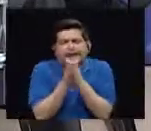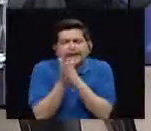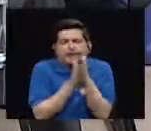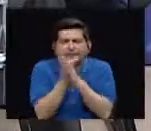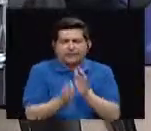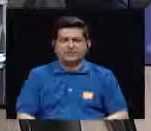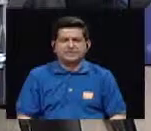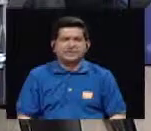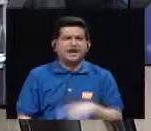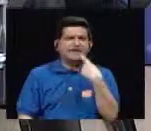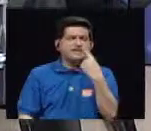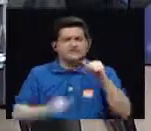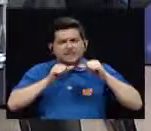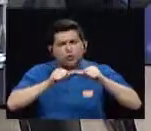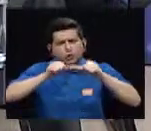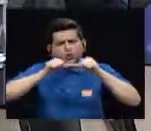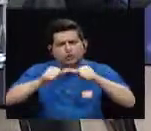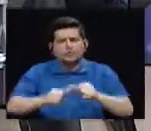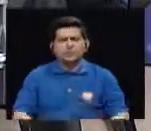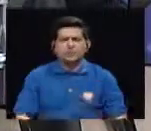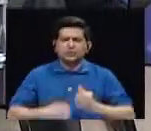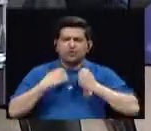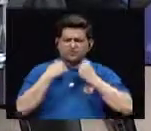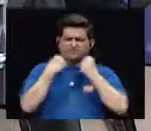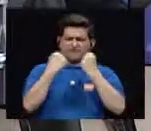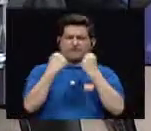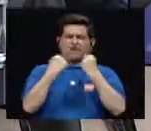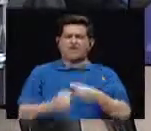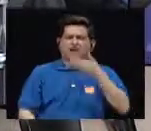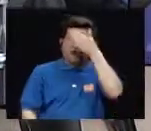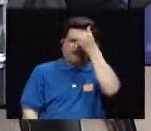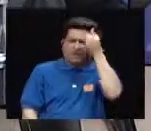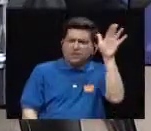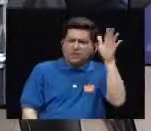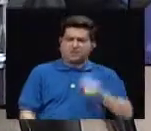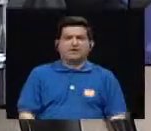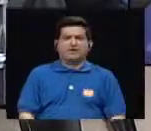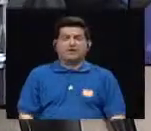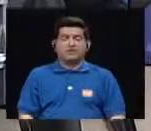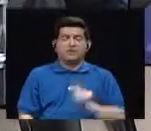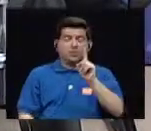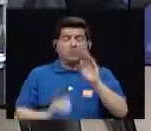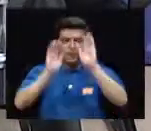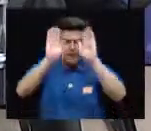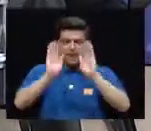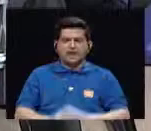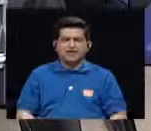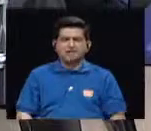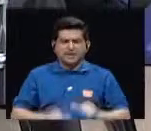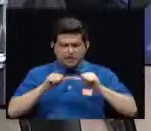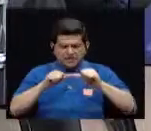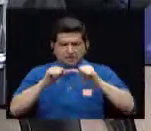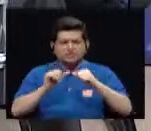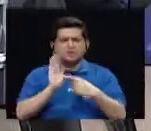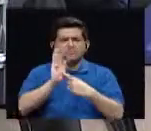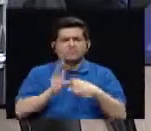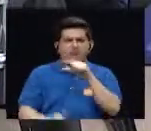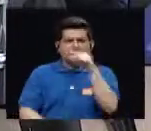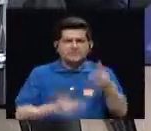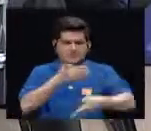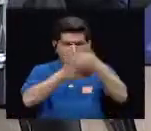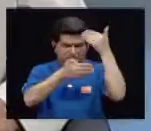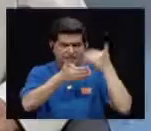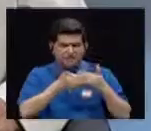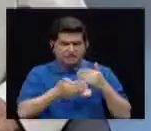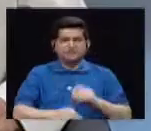aprovechando lo que diríamos la saga del héroe olvidado, una magnífica serie que presentamos hace pocas